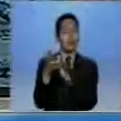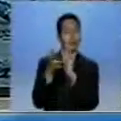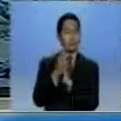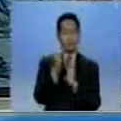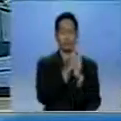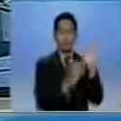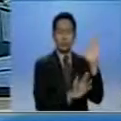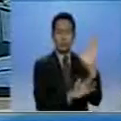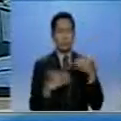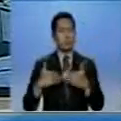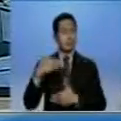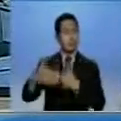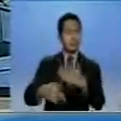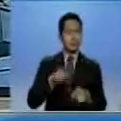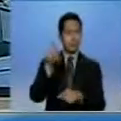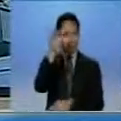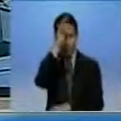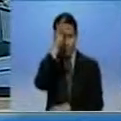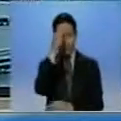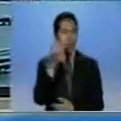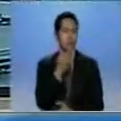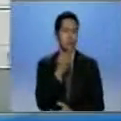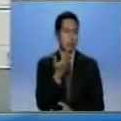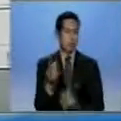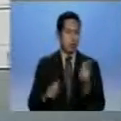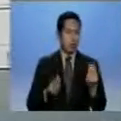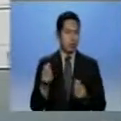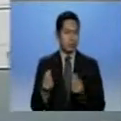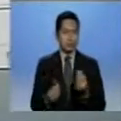están en marcha en esta casa de salud.